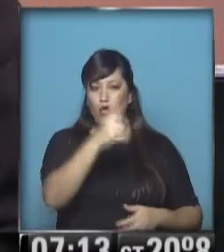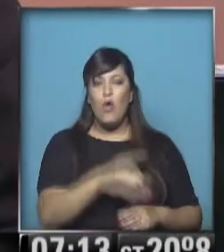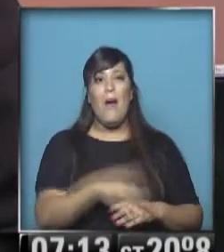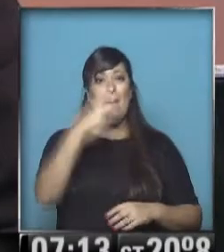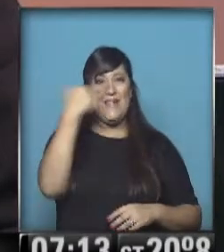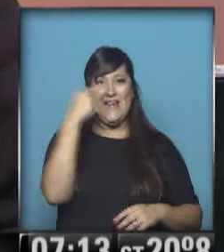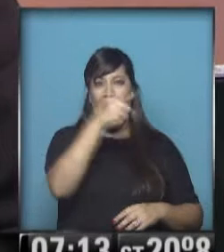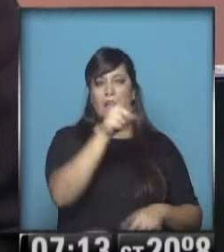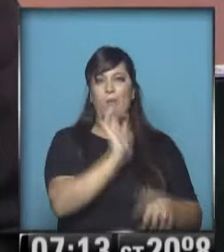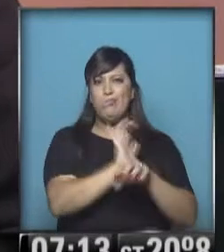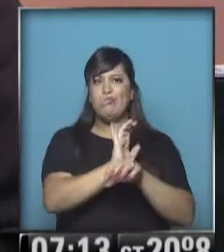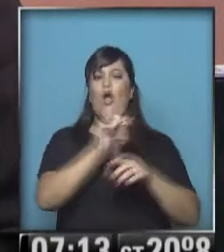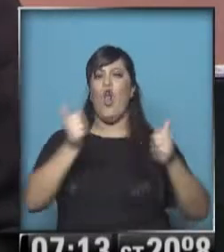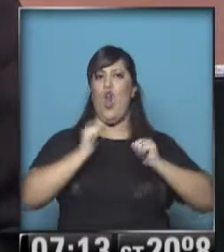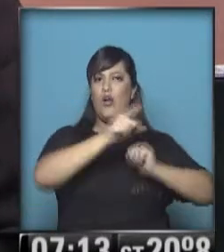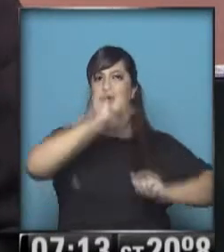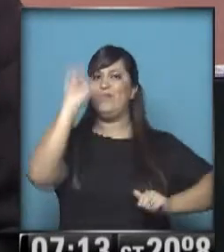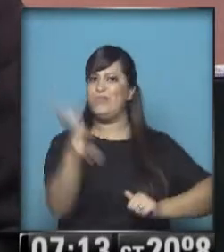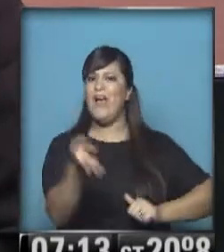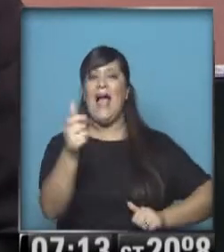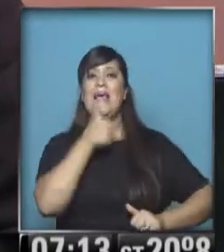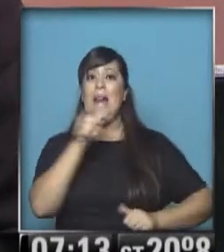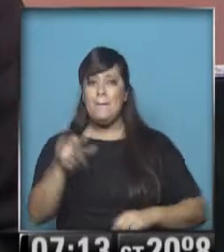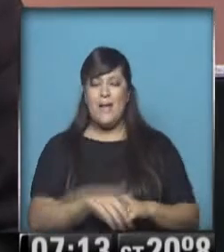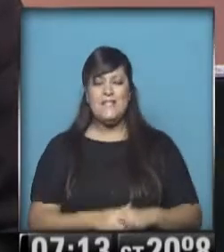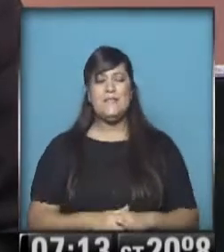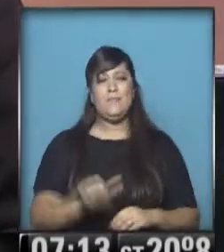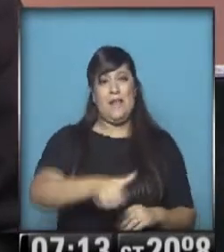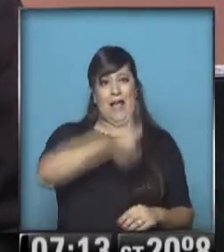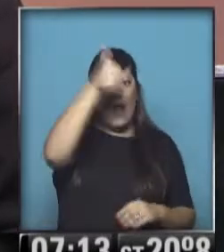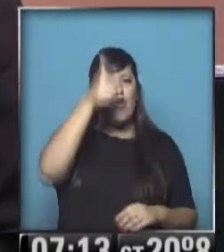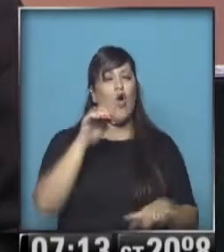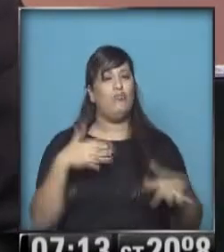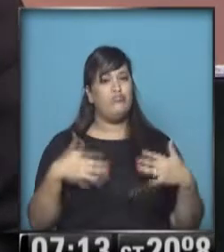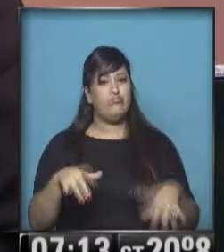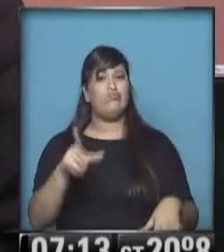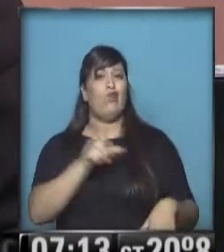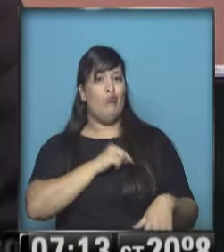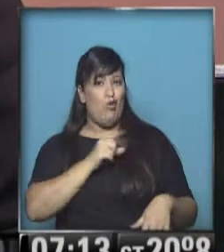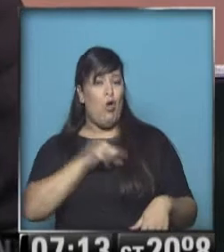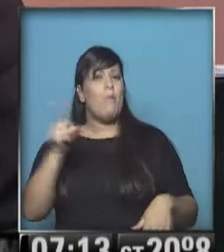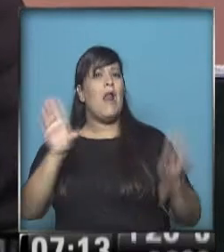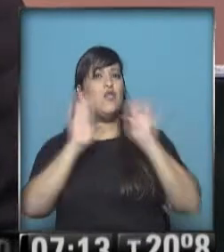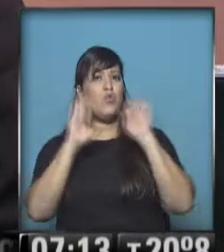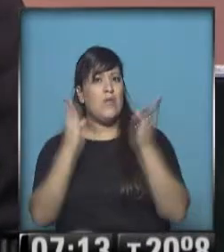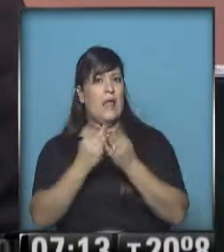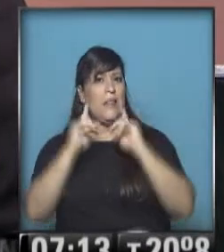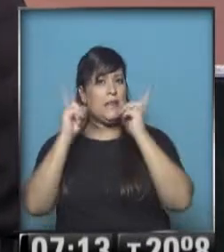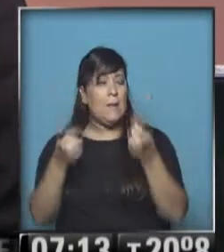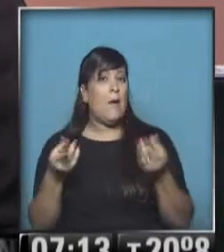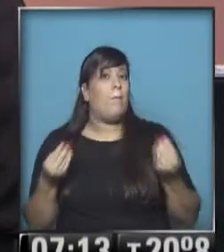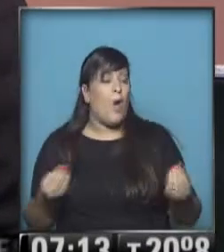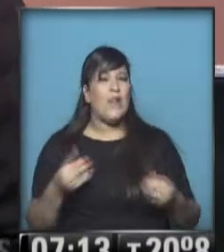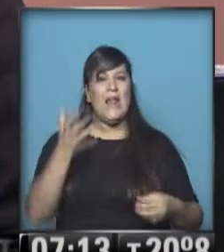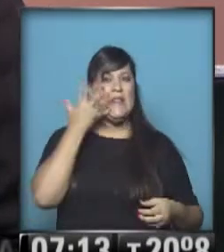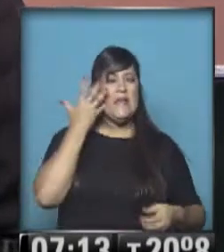supo imponerse como local ante Quilmes. Triunfo doloroso para Estudiantes porque fue victoria de